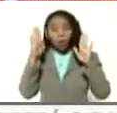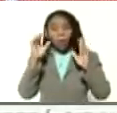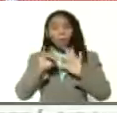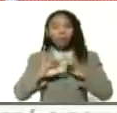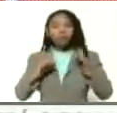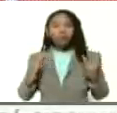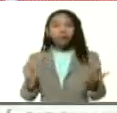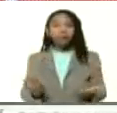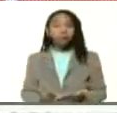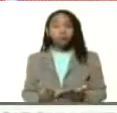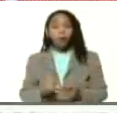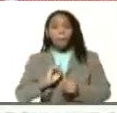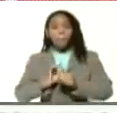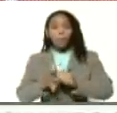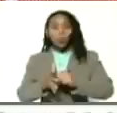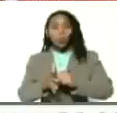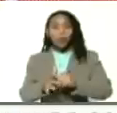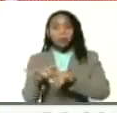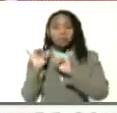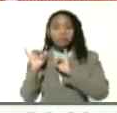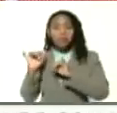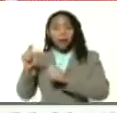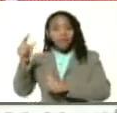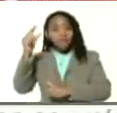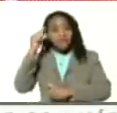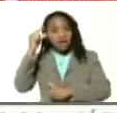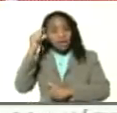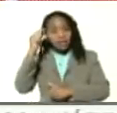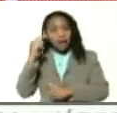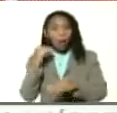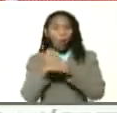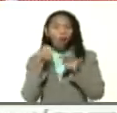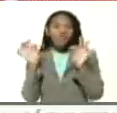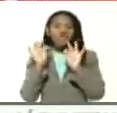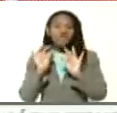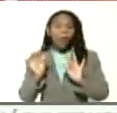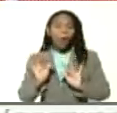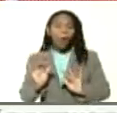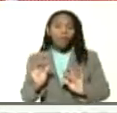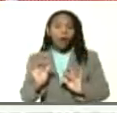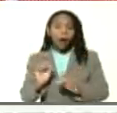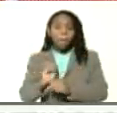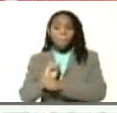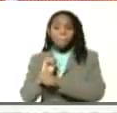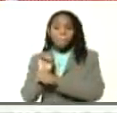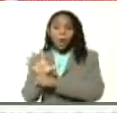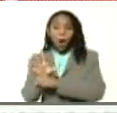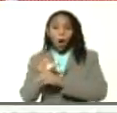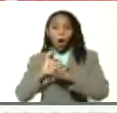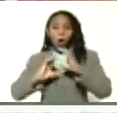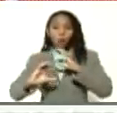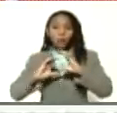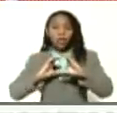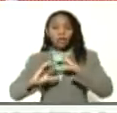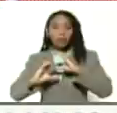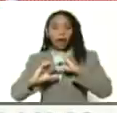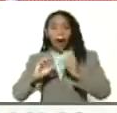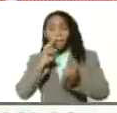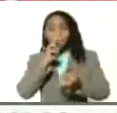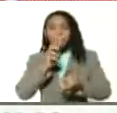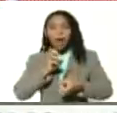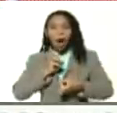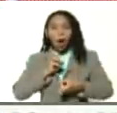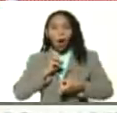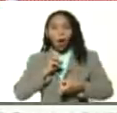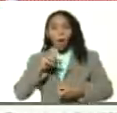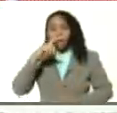COVID-19. En esa misma fecha, igualmente, envía comunicación al Banco